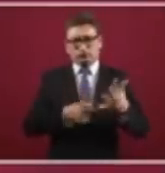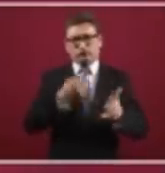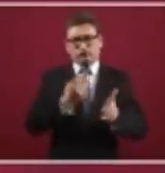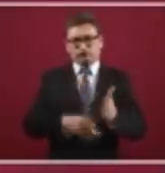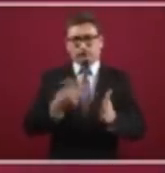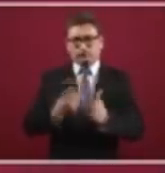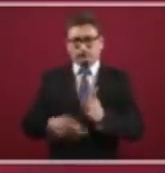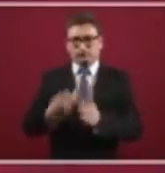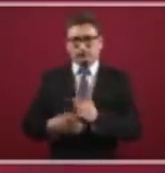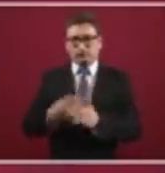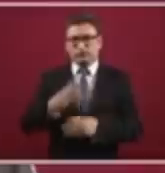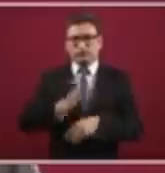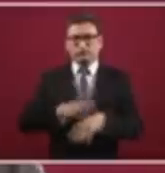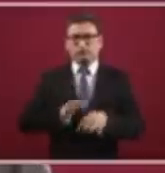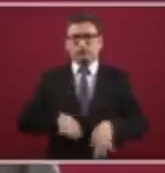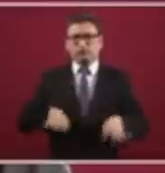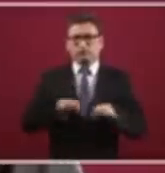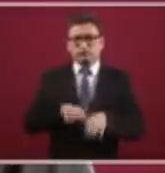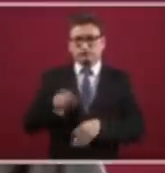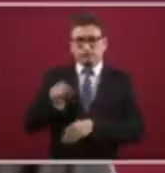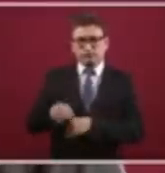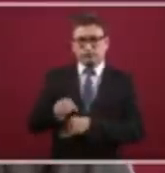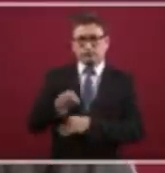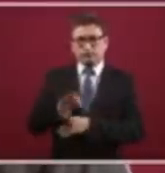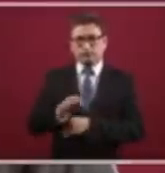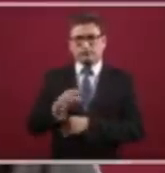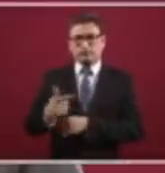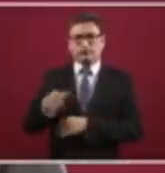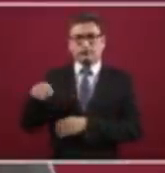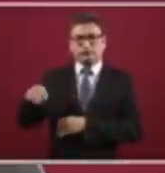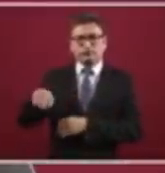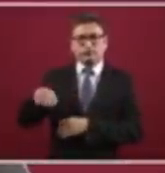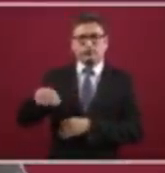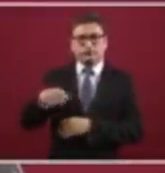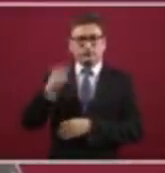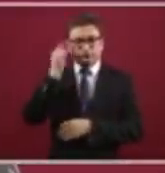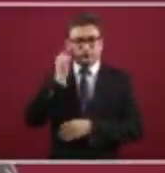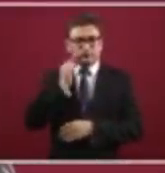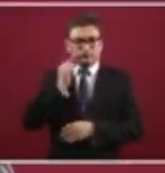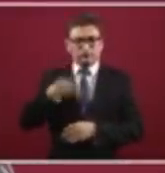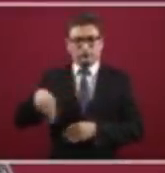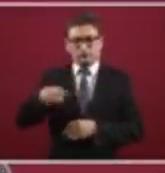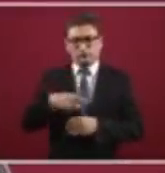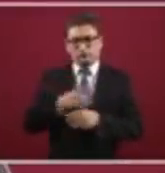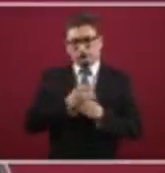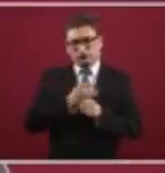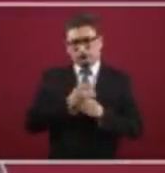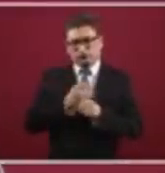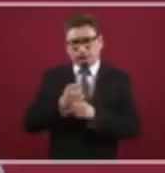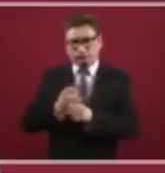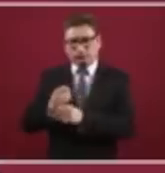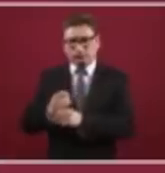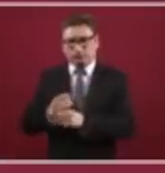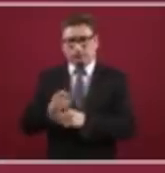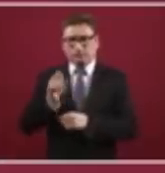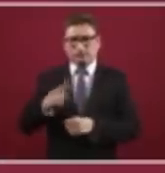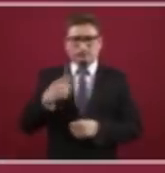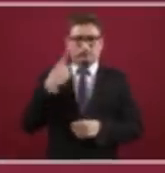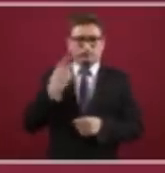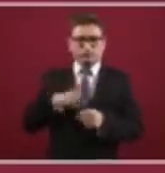de la investigación de la fiscalía local a la averiguación previa realizada por la procuraduría